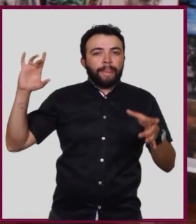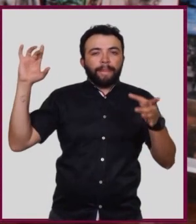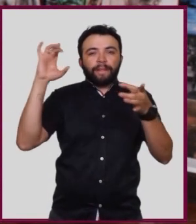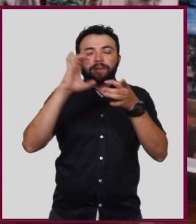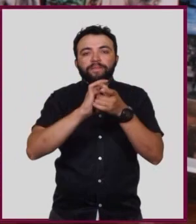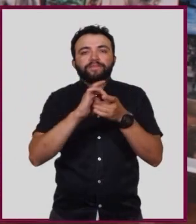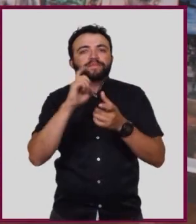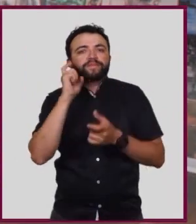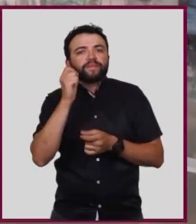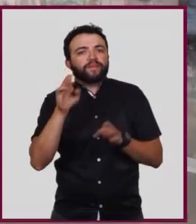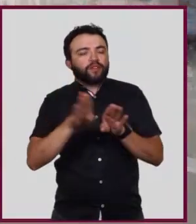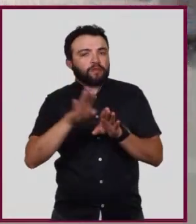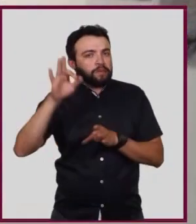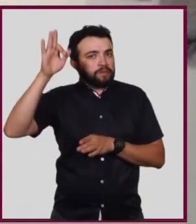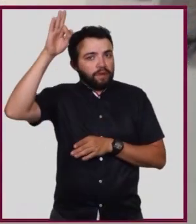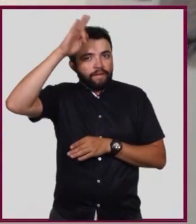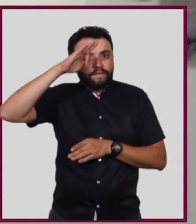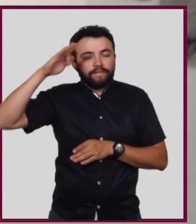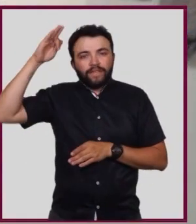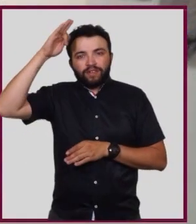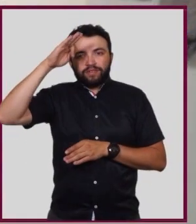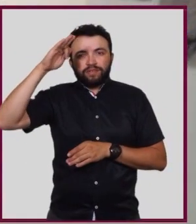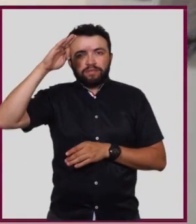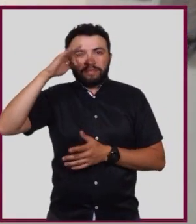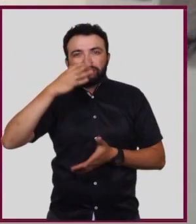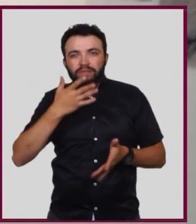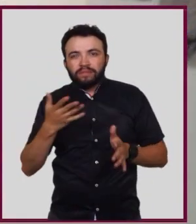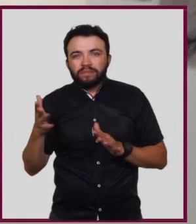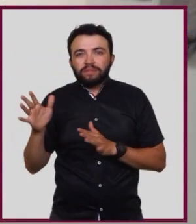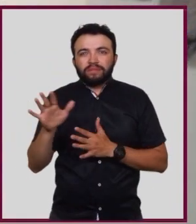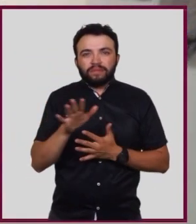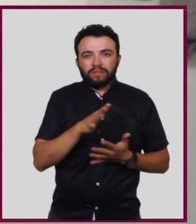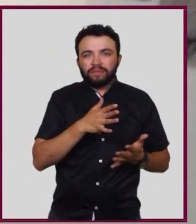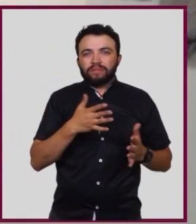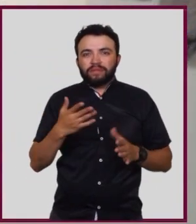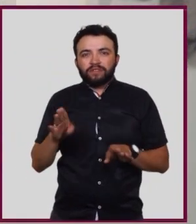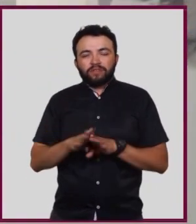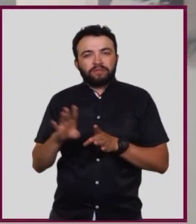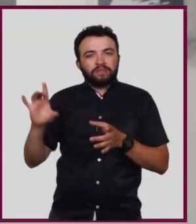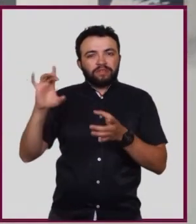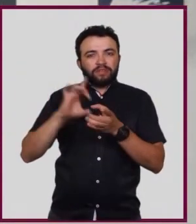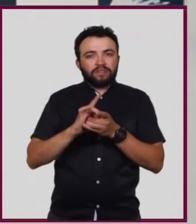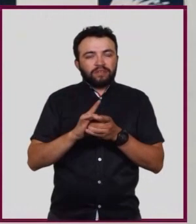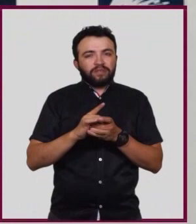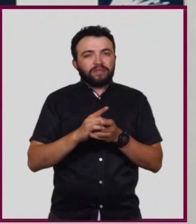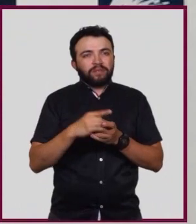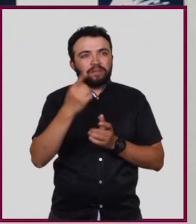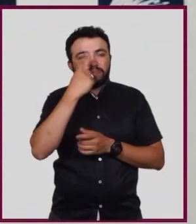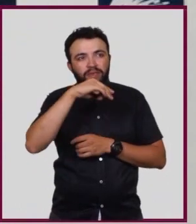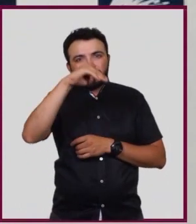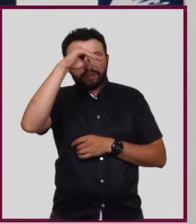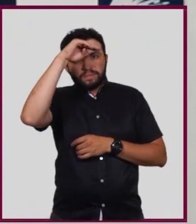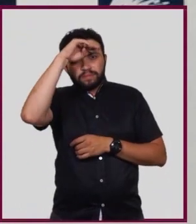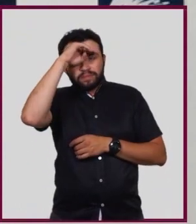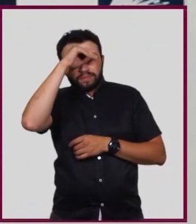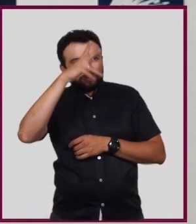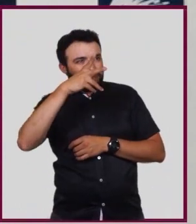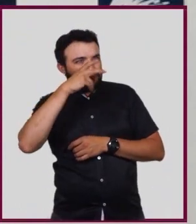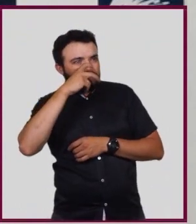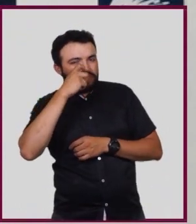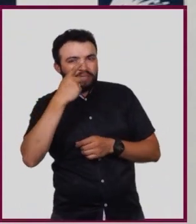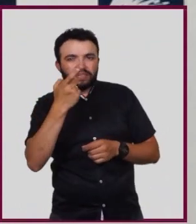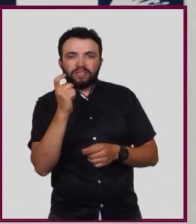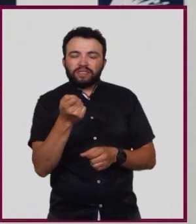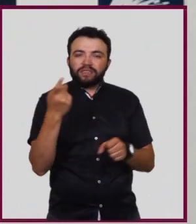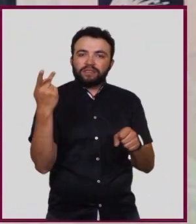ser una filosofía y al análisis del pensamiento, de los